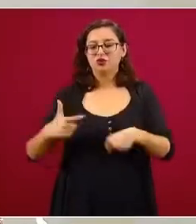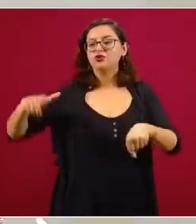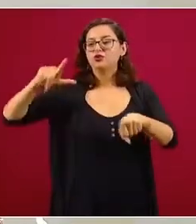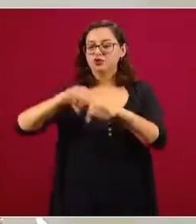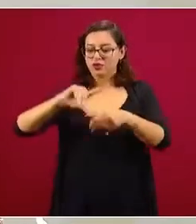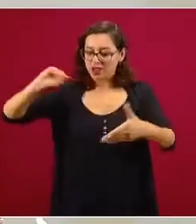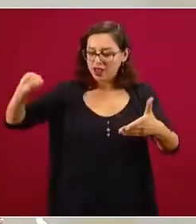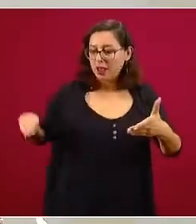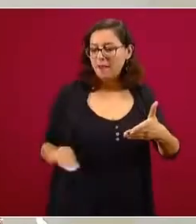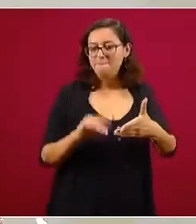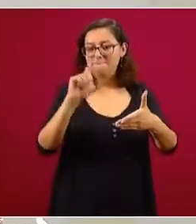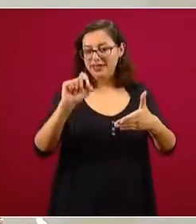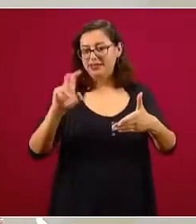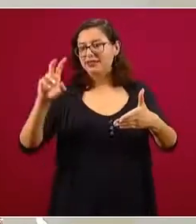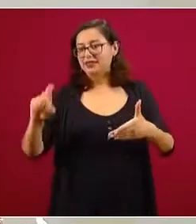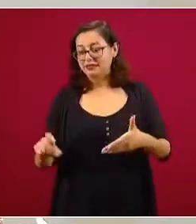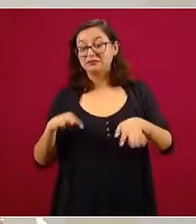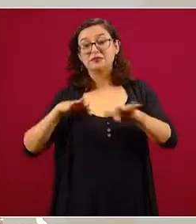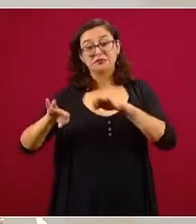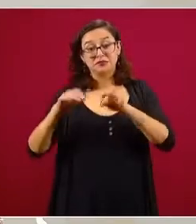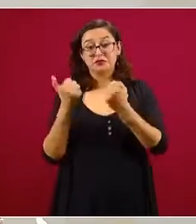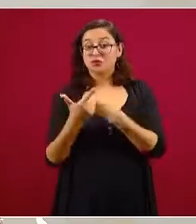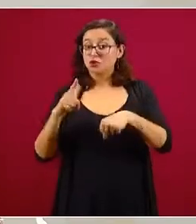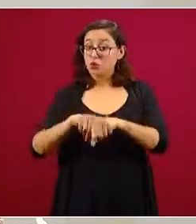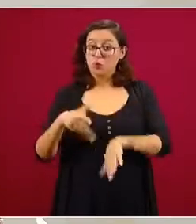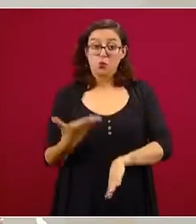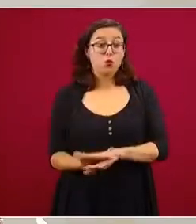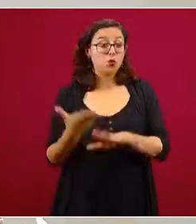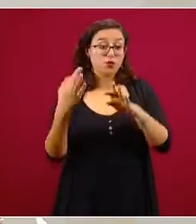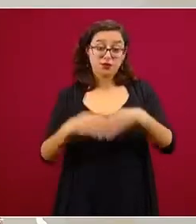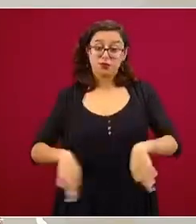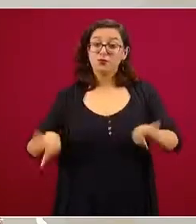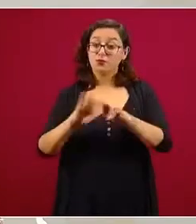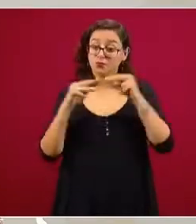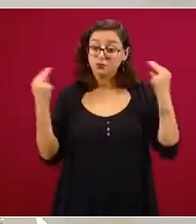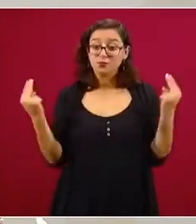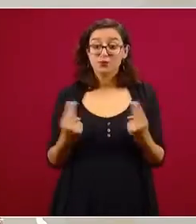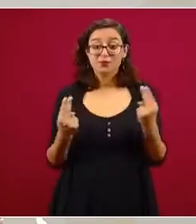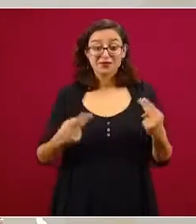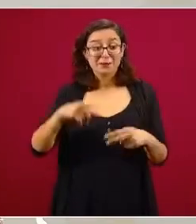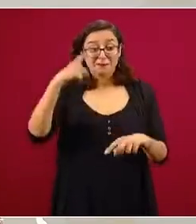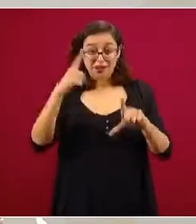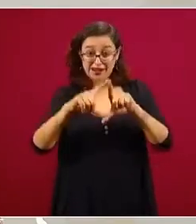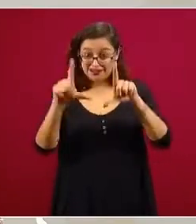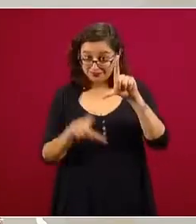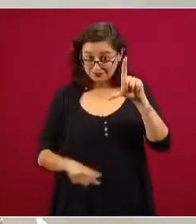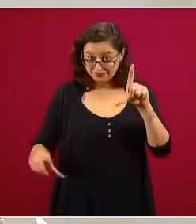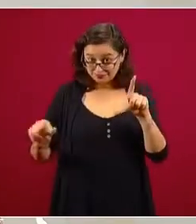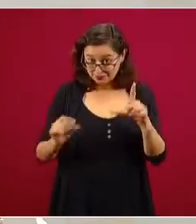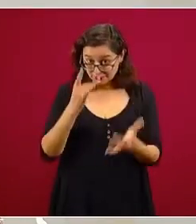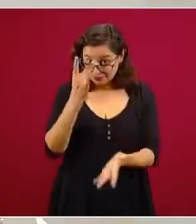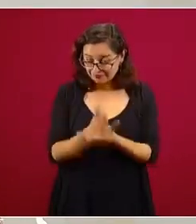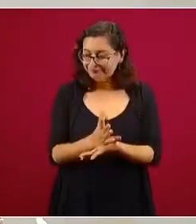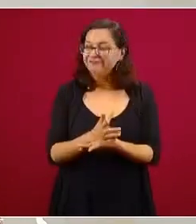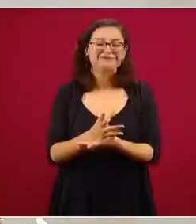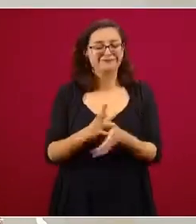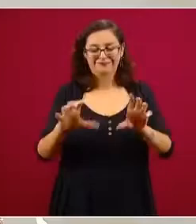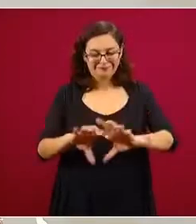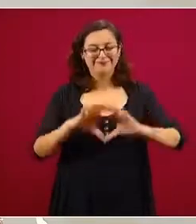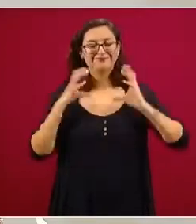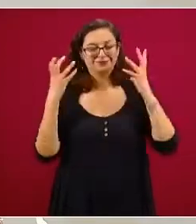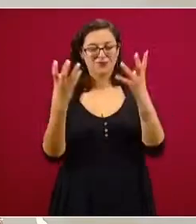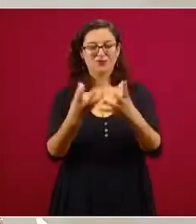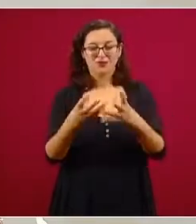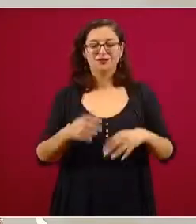social, al trabajo social como un trabajo esencial. Y no solo para el país, sino a nivel de todo el mundo.